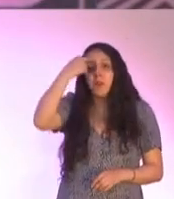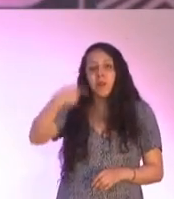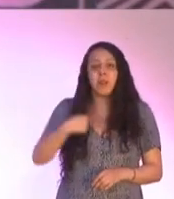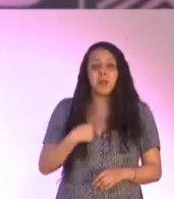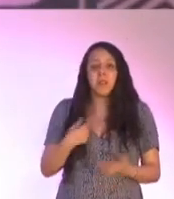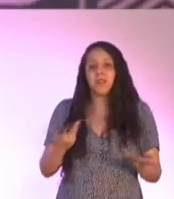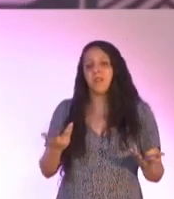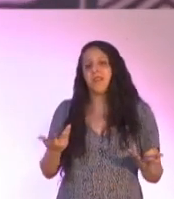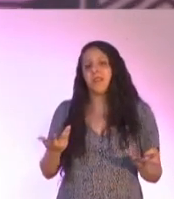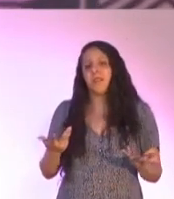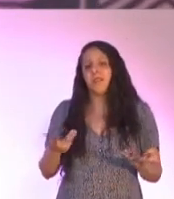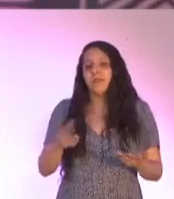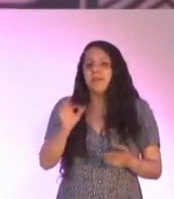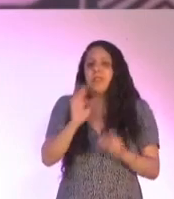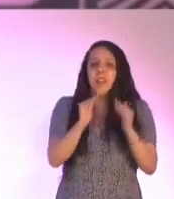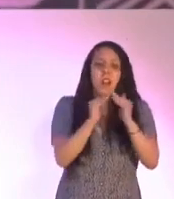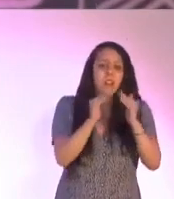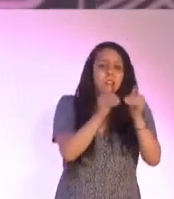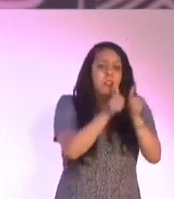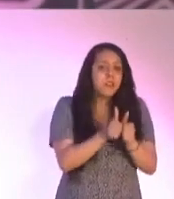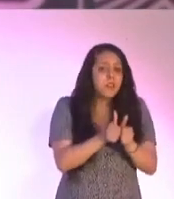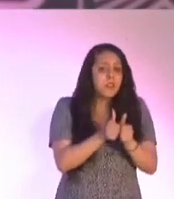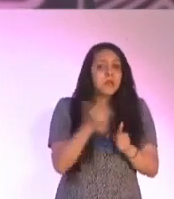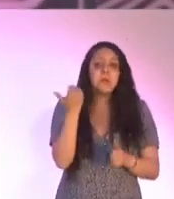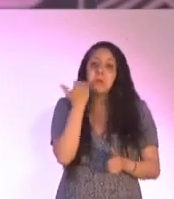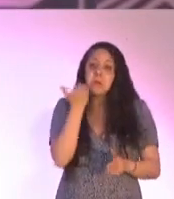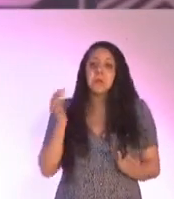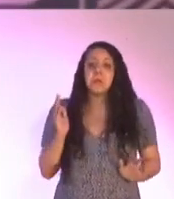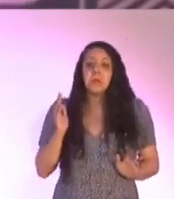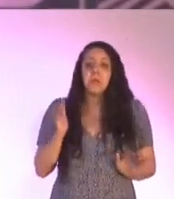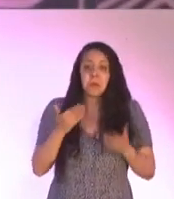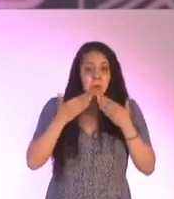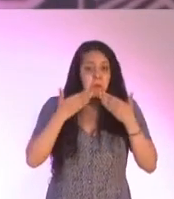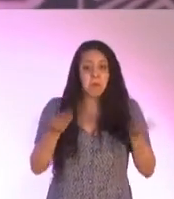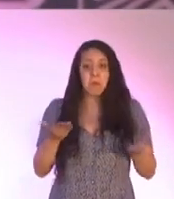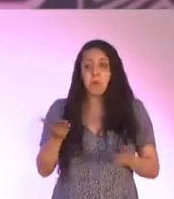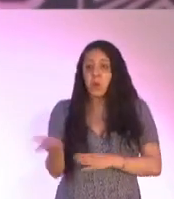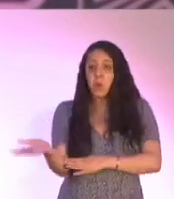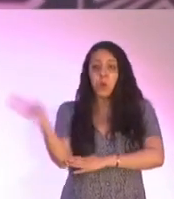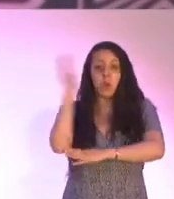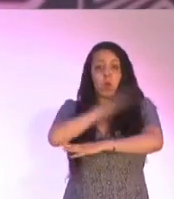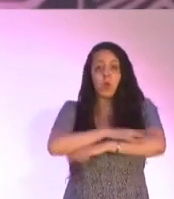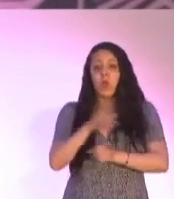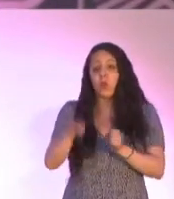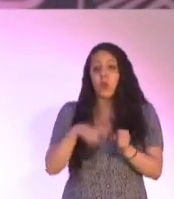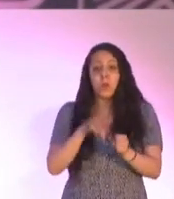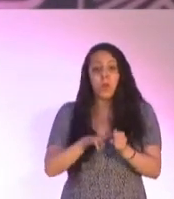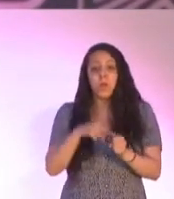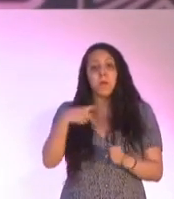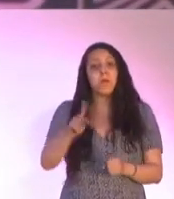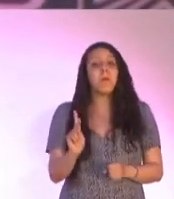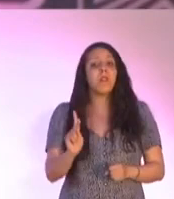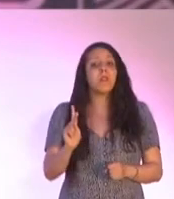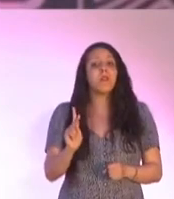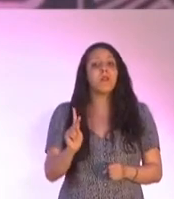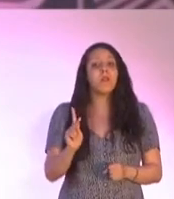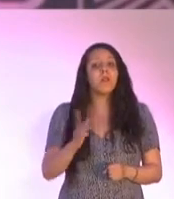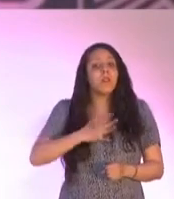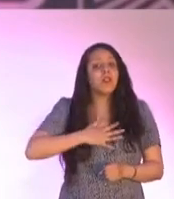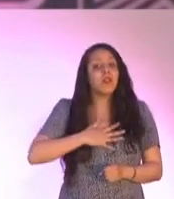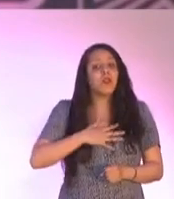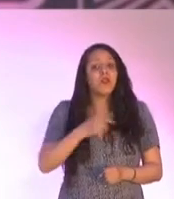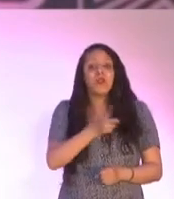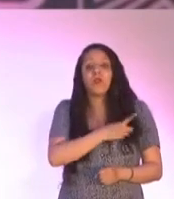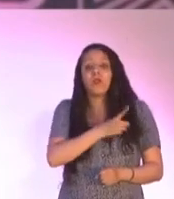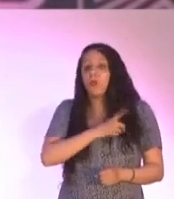que no está chingón yo como se iba a estar encerrado esos días a mí no me cambia nada pero no claro que me cambia porque ahora mi novio también estaba encerrado y